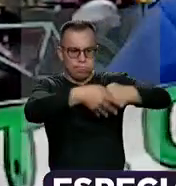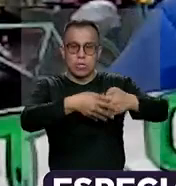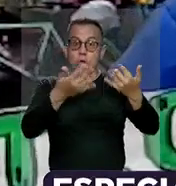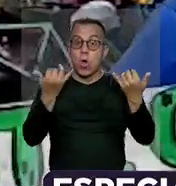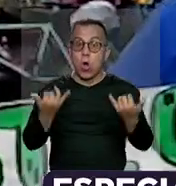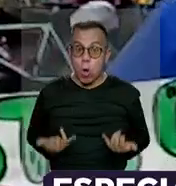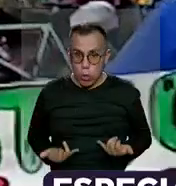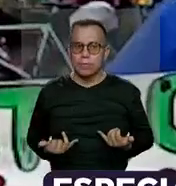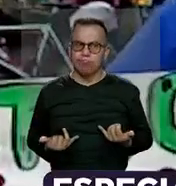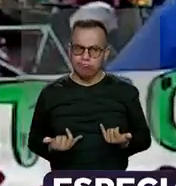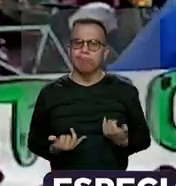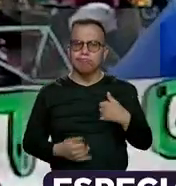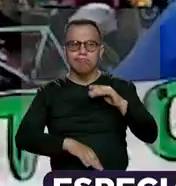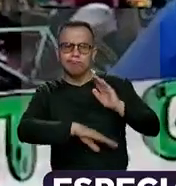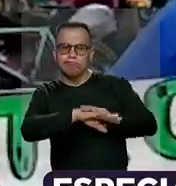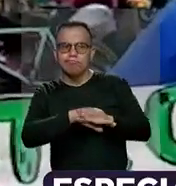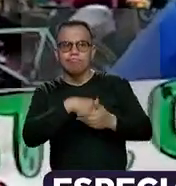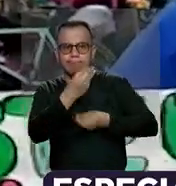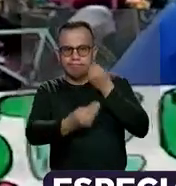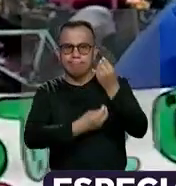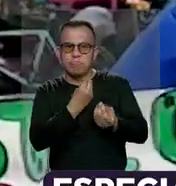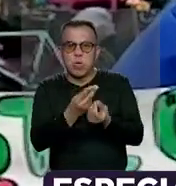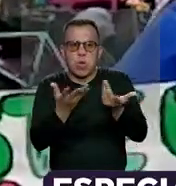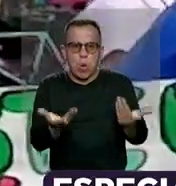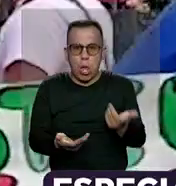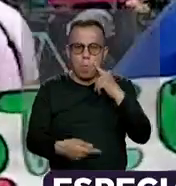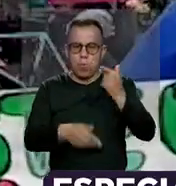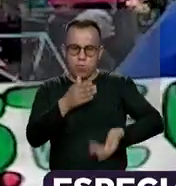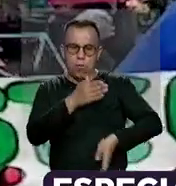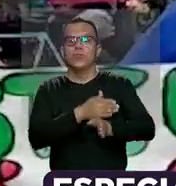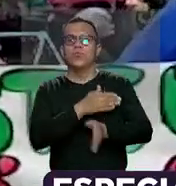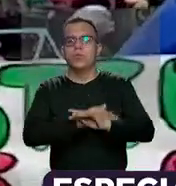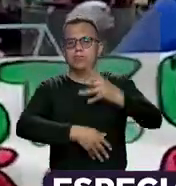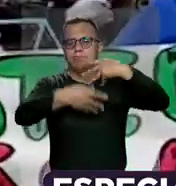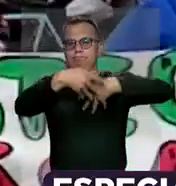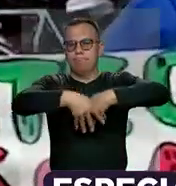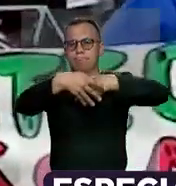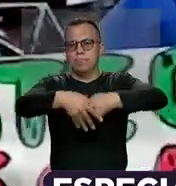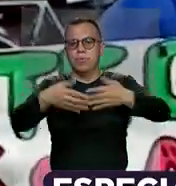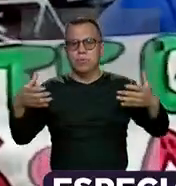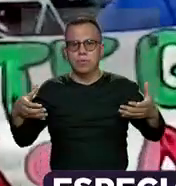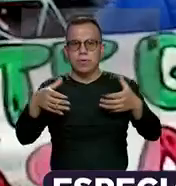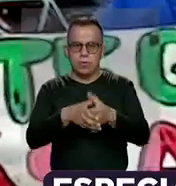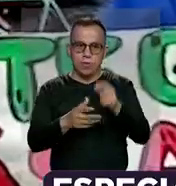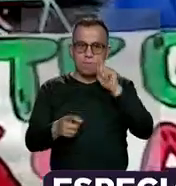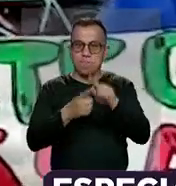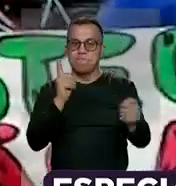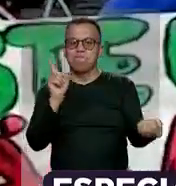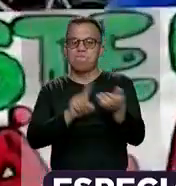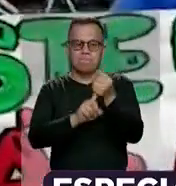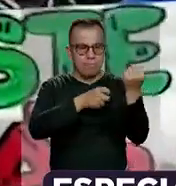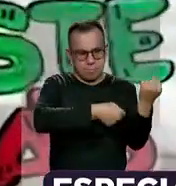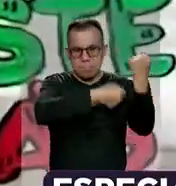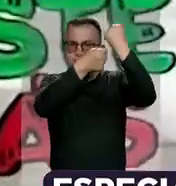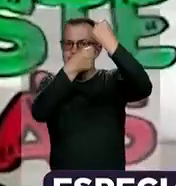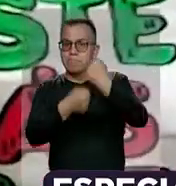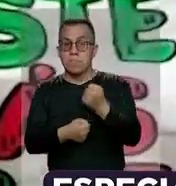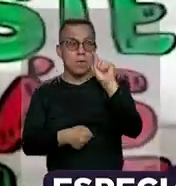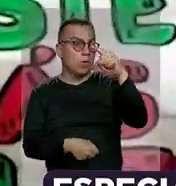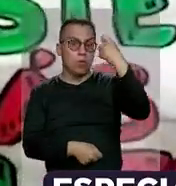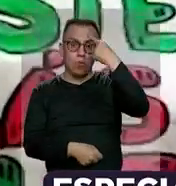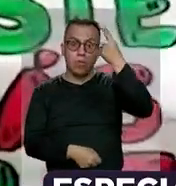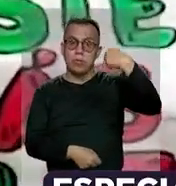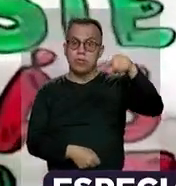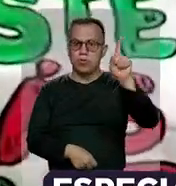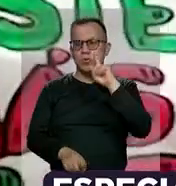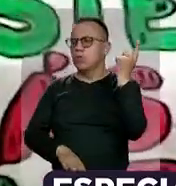hoy nos da de qué salir y cómo salir a marchar, porque esas son las conquistas que no conoce el gobierno, sino que solo